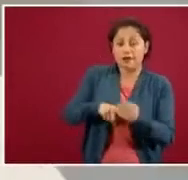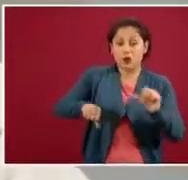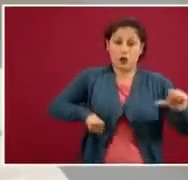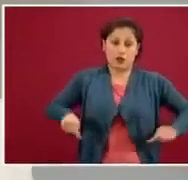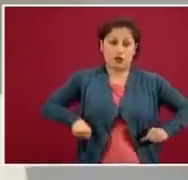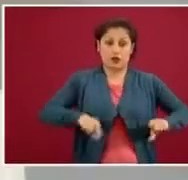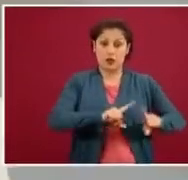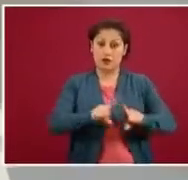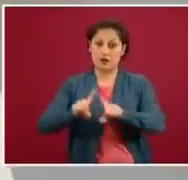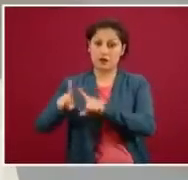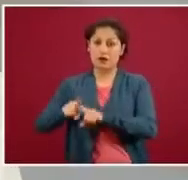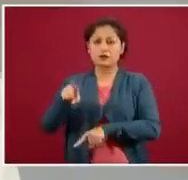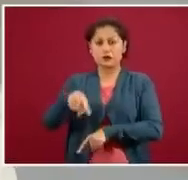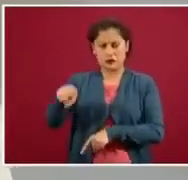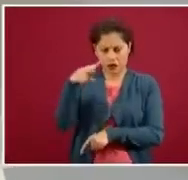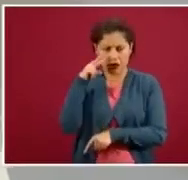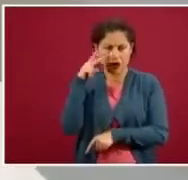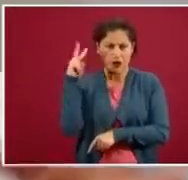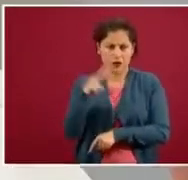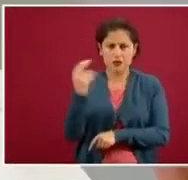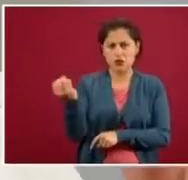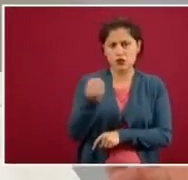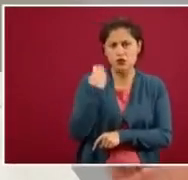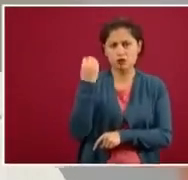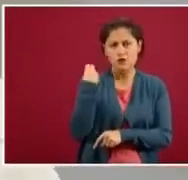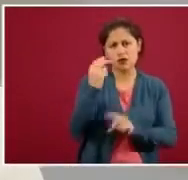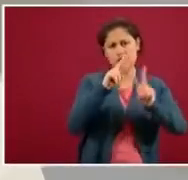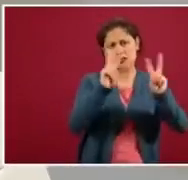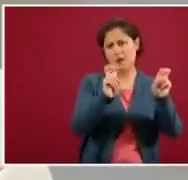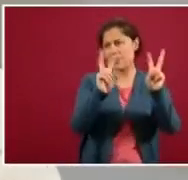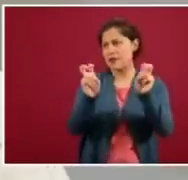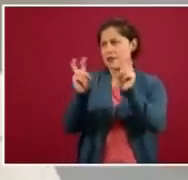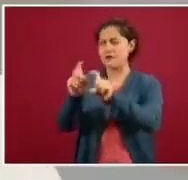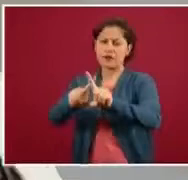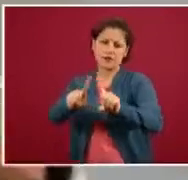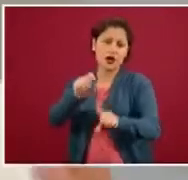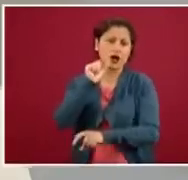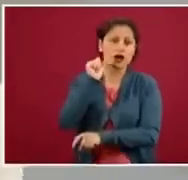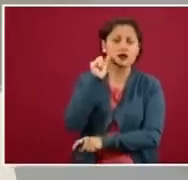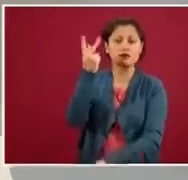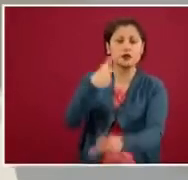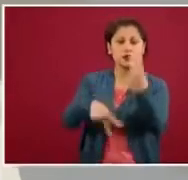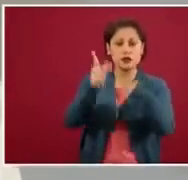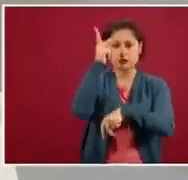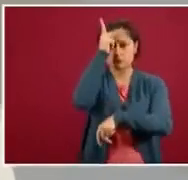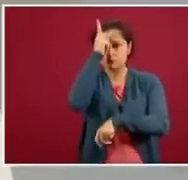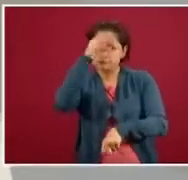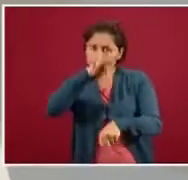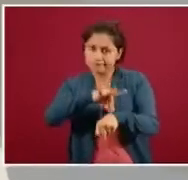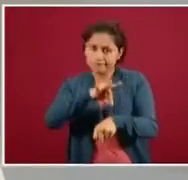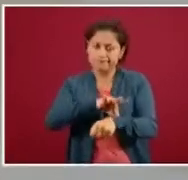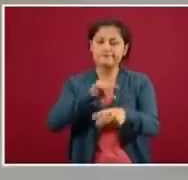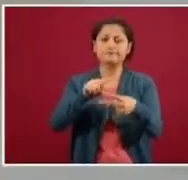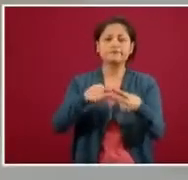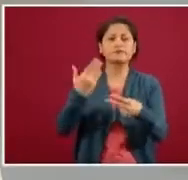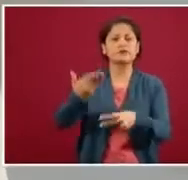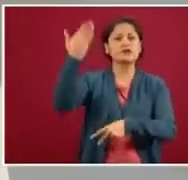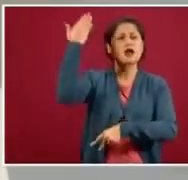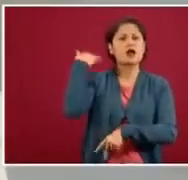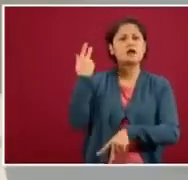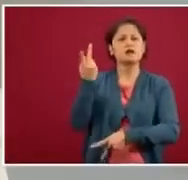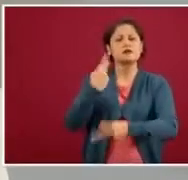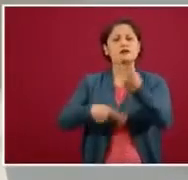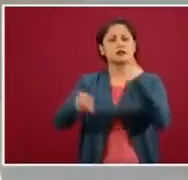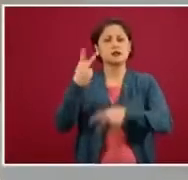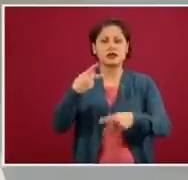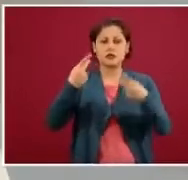como han visto en las distintas conferencias, múltiples temas. Ayer vinieron los psiquiatras, antes vinieron los especialistas precisamente